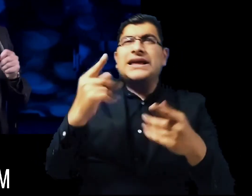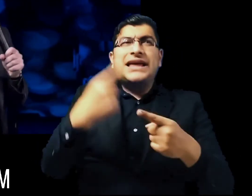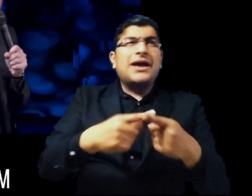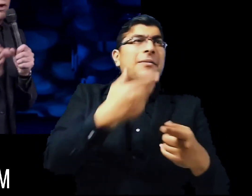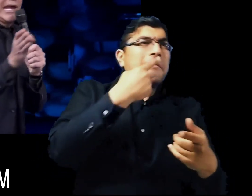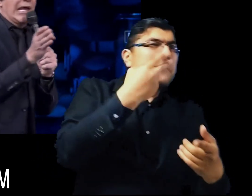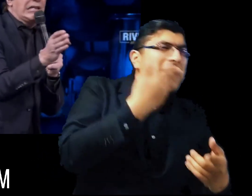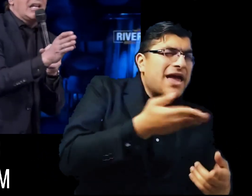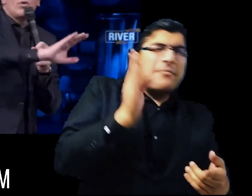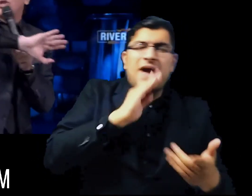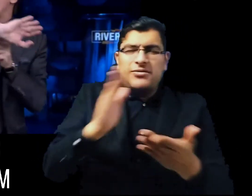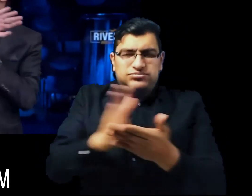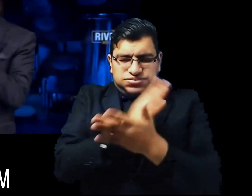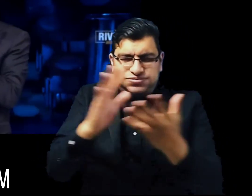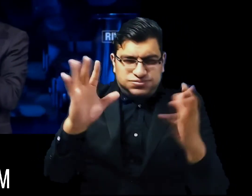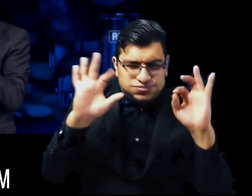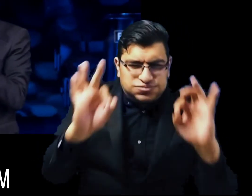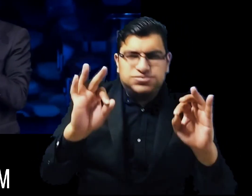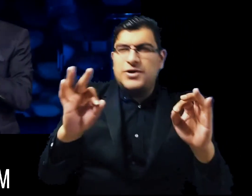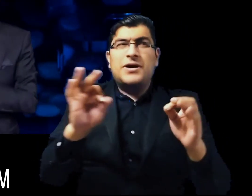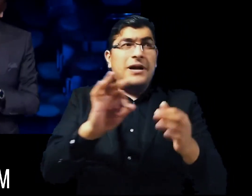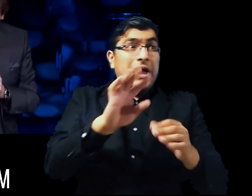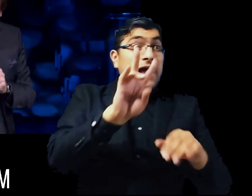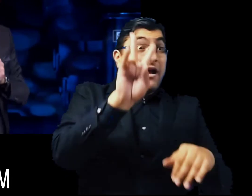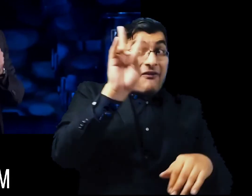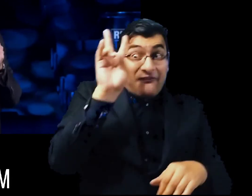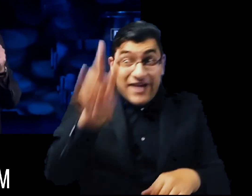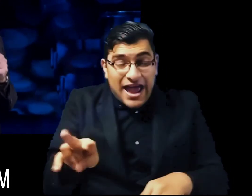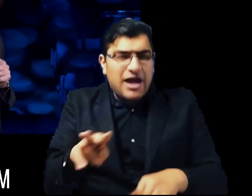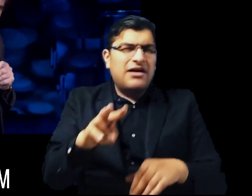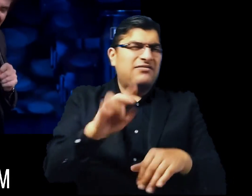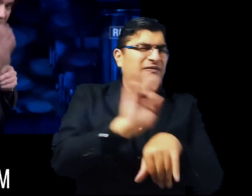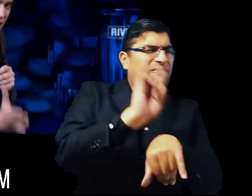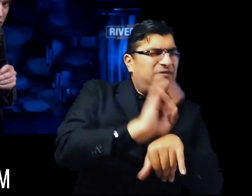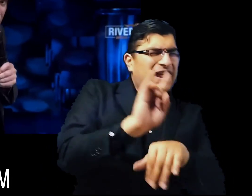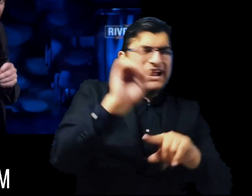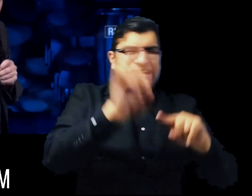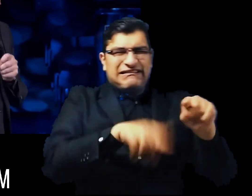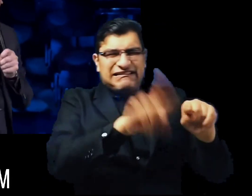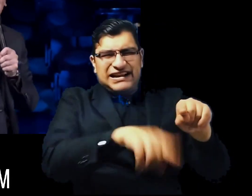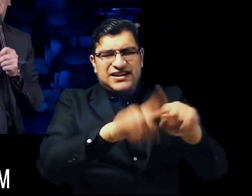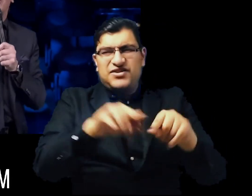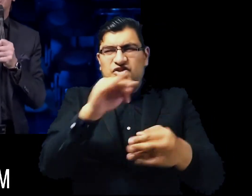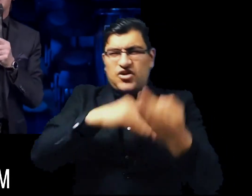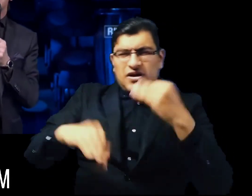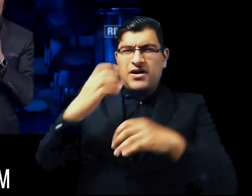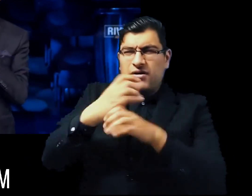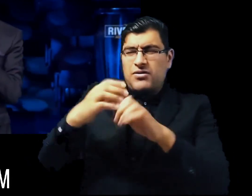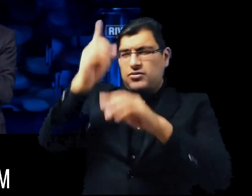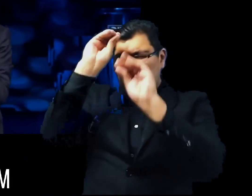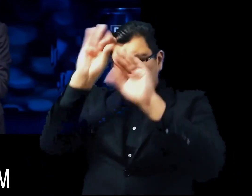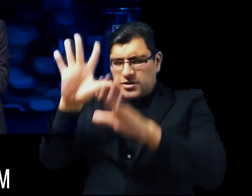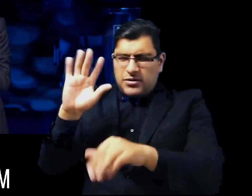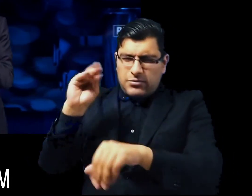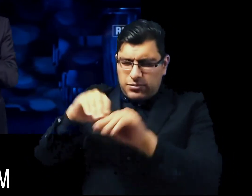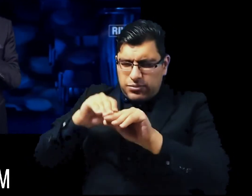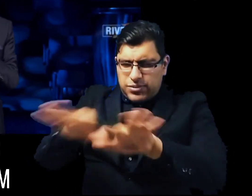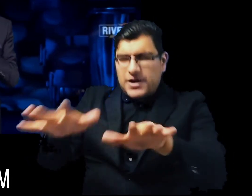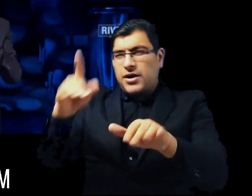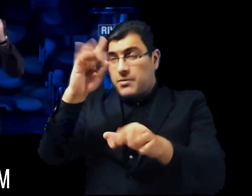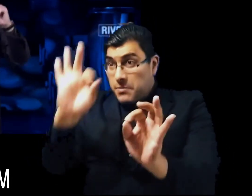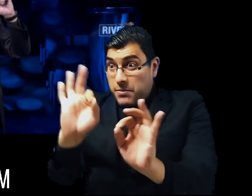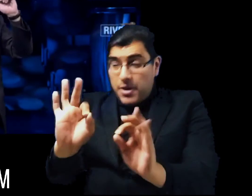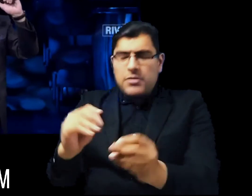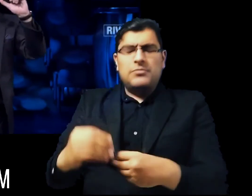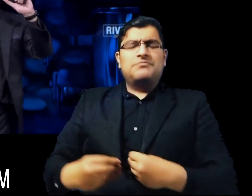Dios separará lo legítimo de lo que es falso, donde permanecerá aquello que fue plantado realmente en tierra